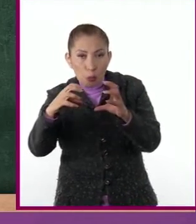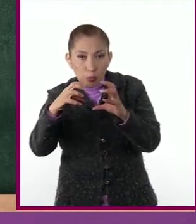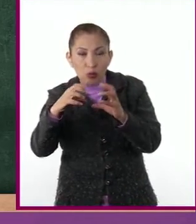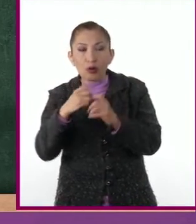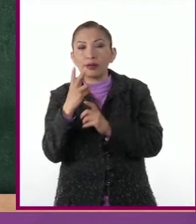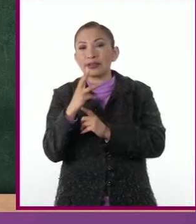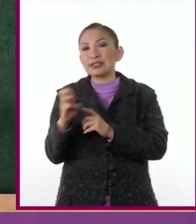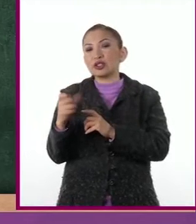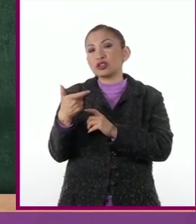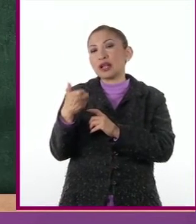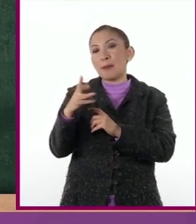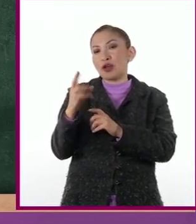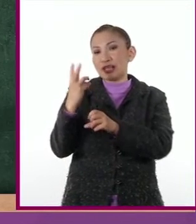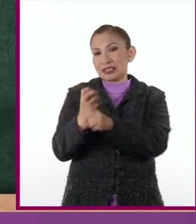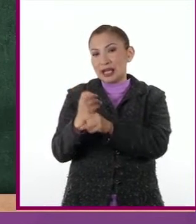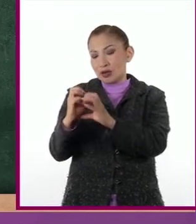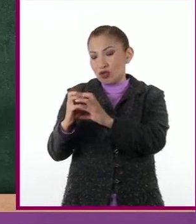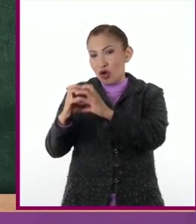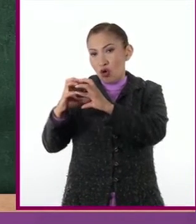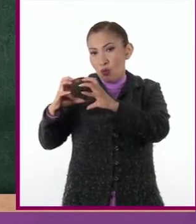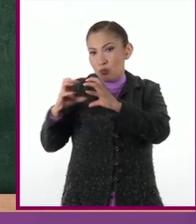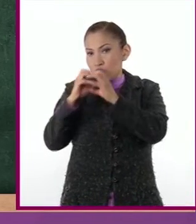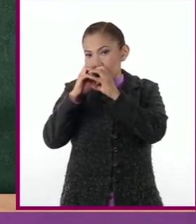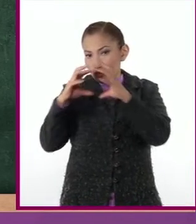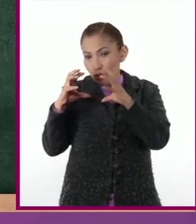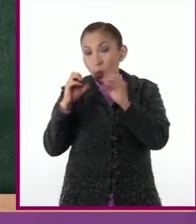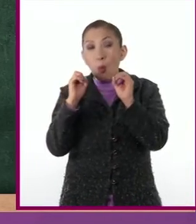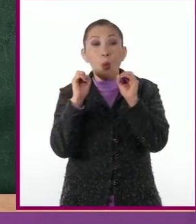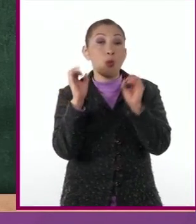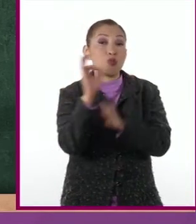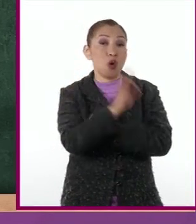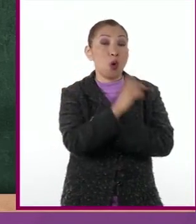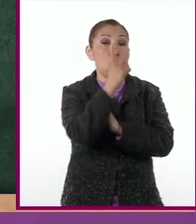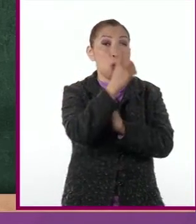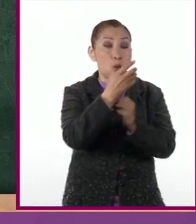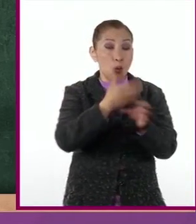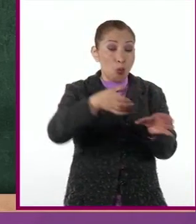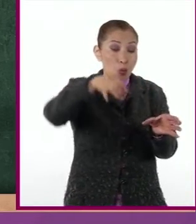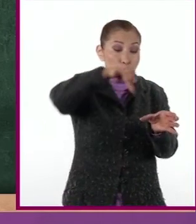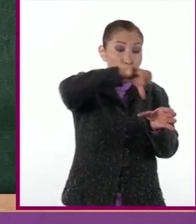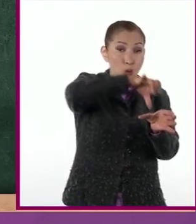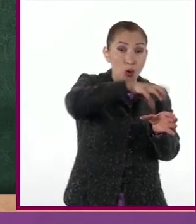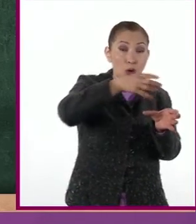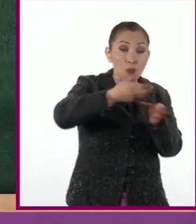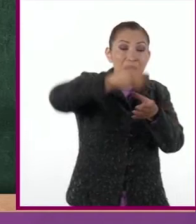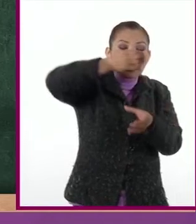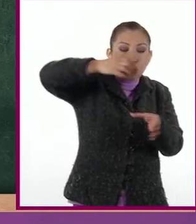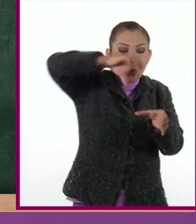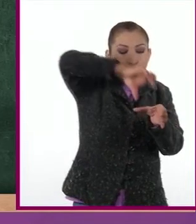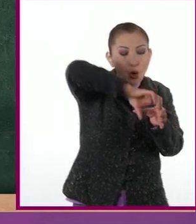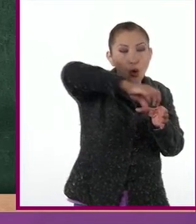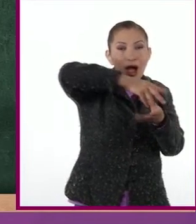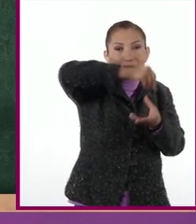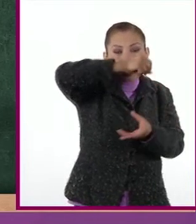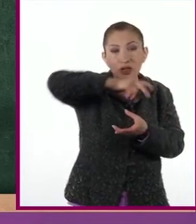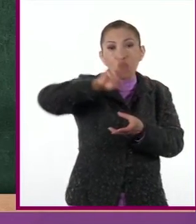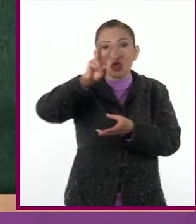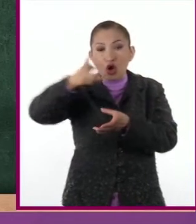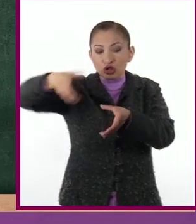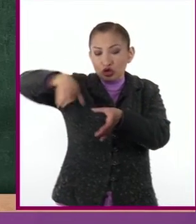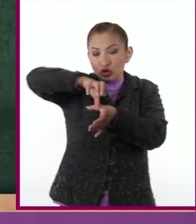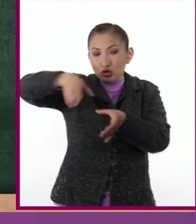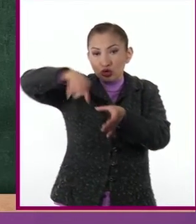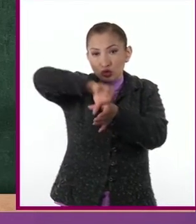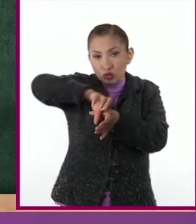y 300 gramos en el tercer globo. O bien, un vasito de harina en el primer globo, 2 en el